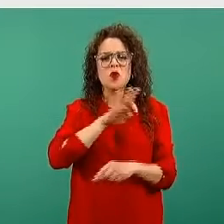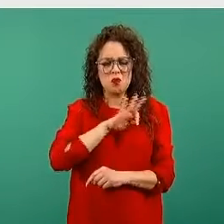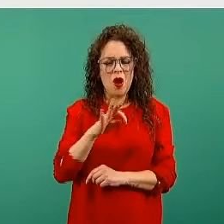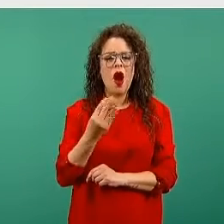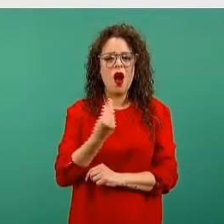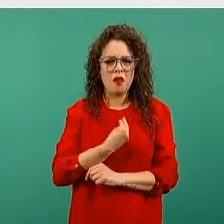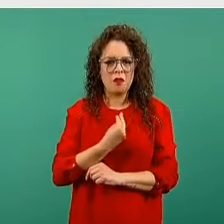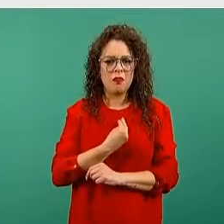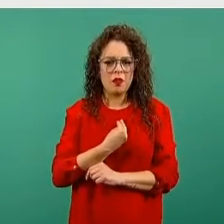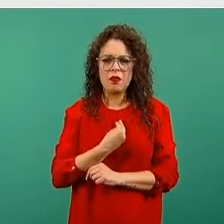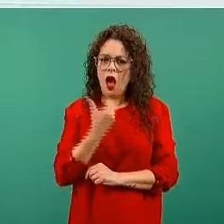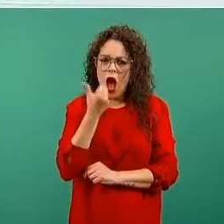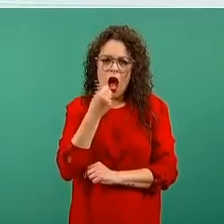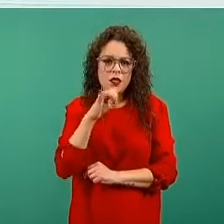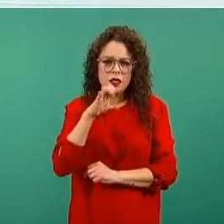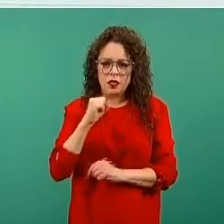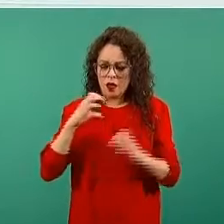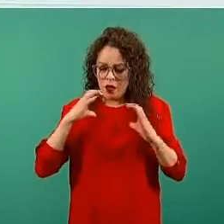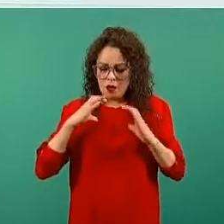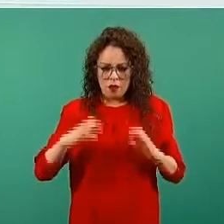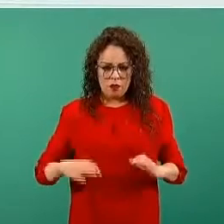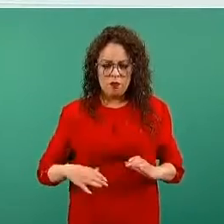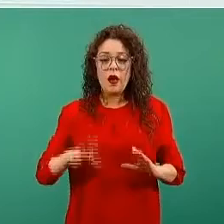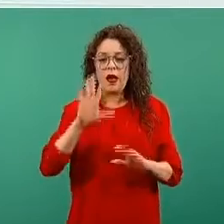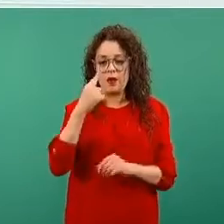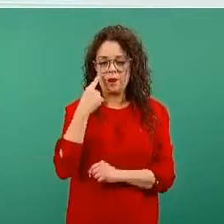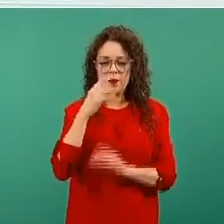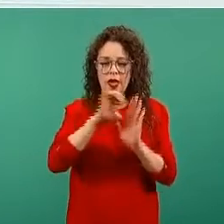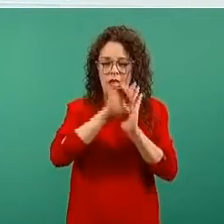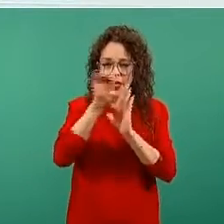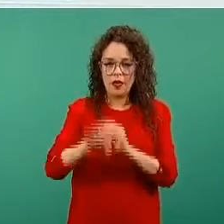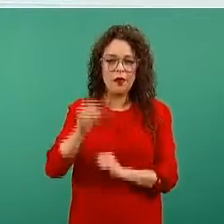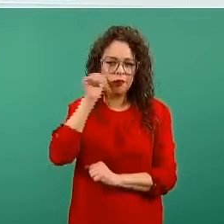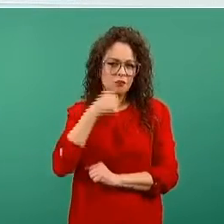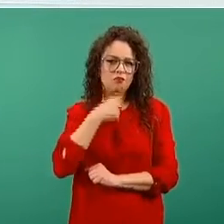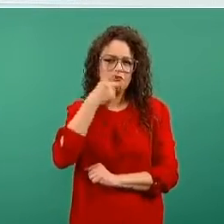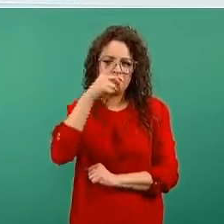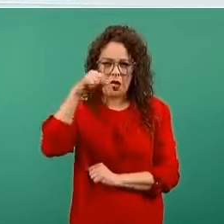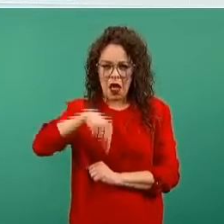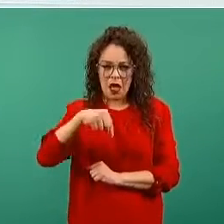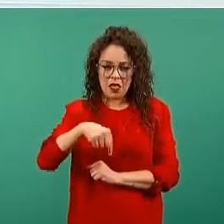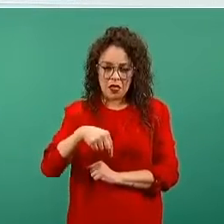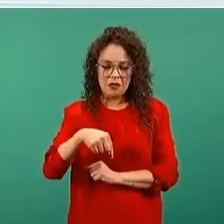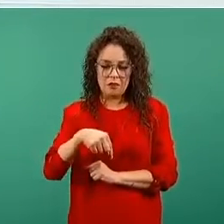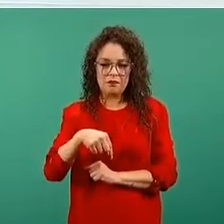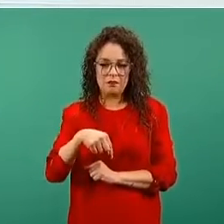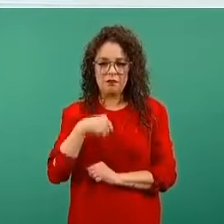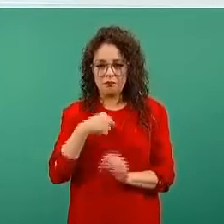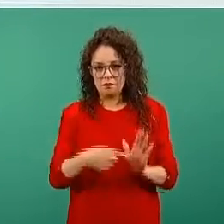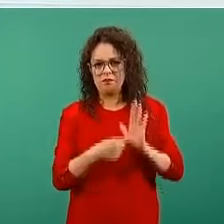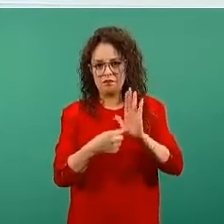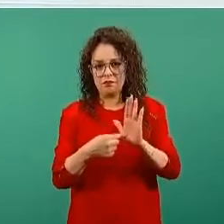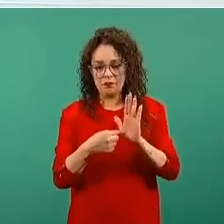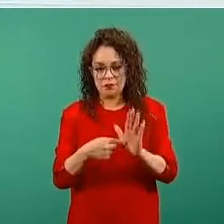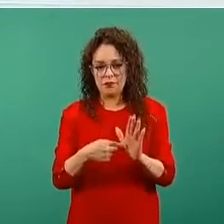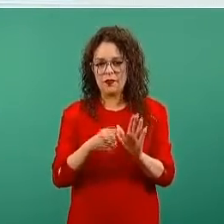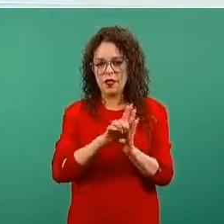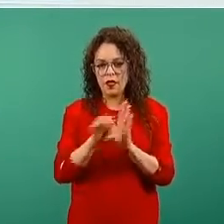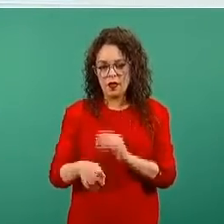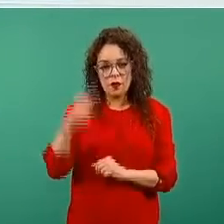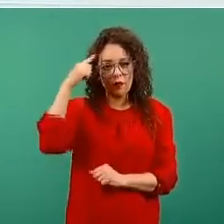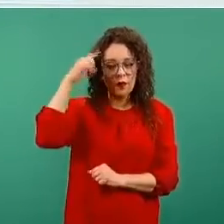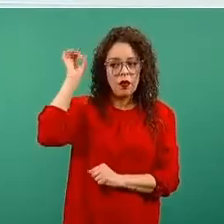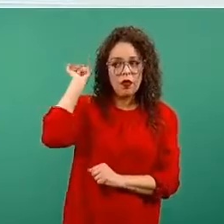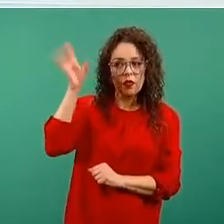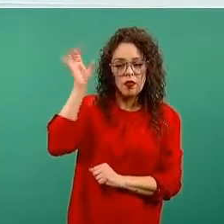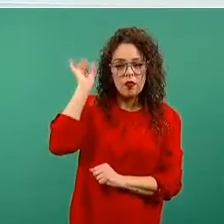una adaptación del organismo. Pongamos algunos ejemplos que siempre hemos mencionado. Entre los más frecuentes está dolor de cabeza por